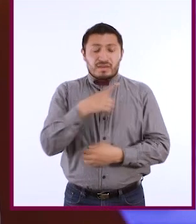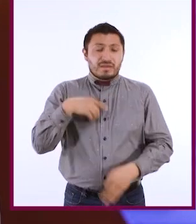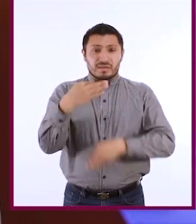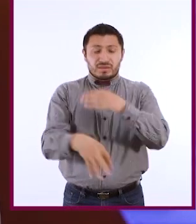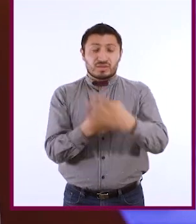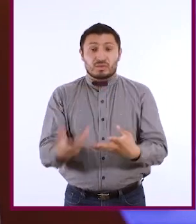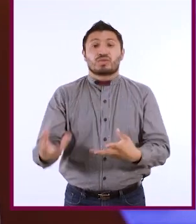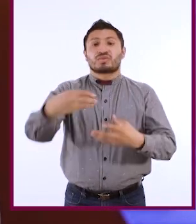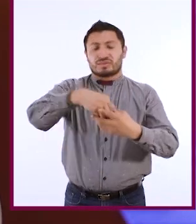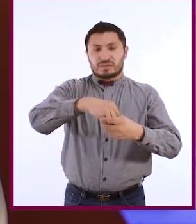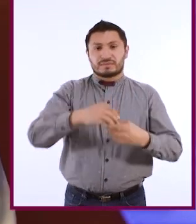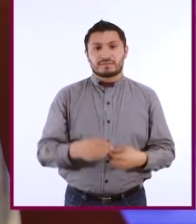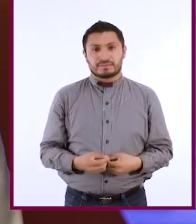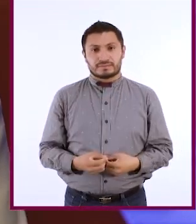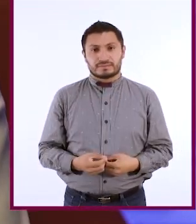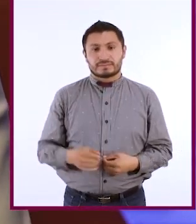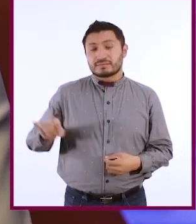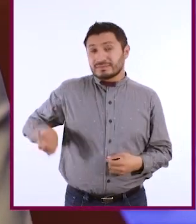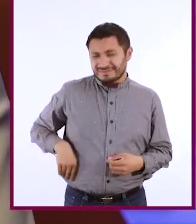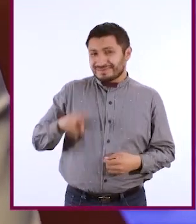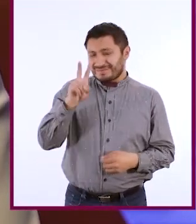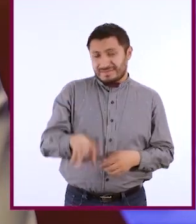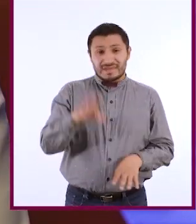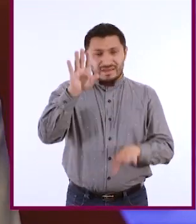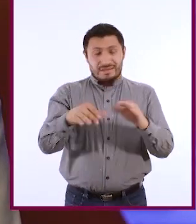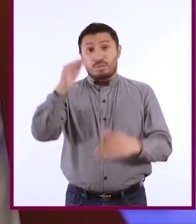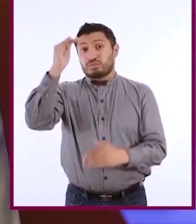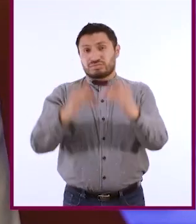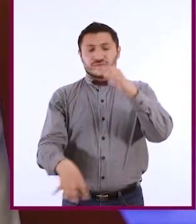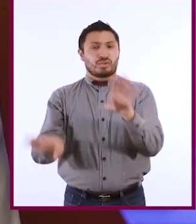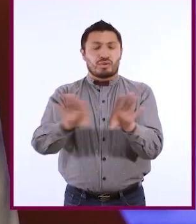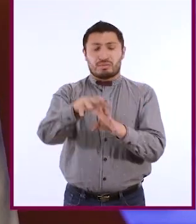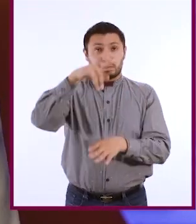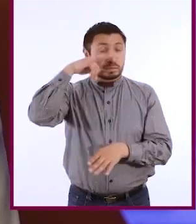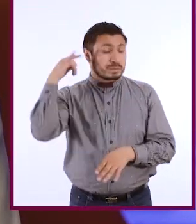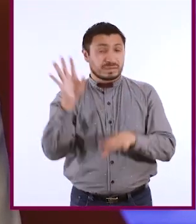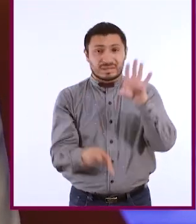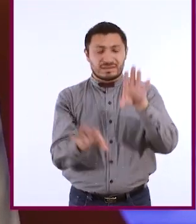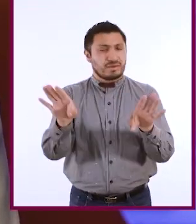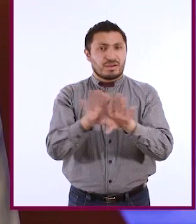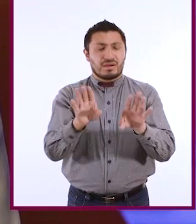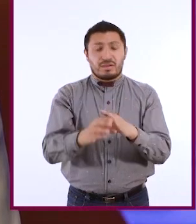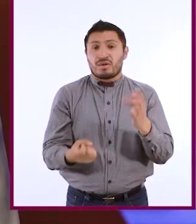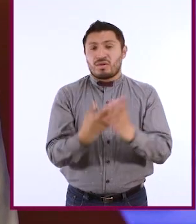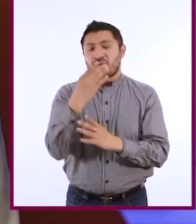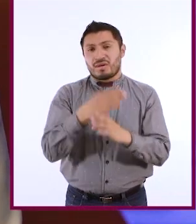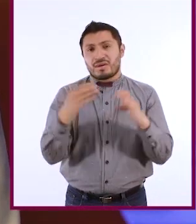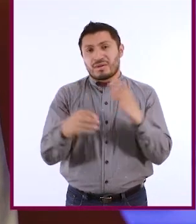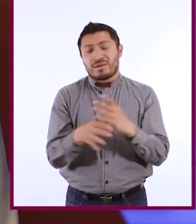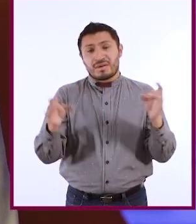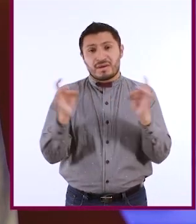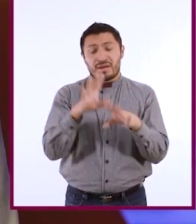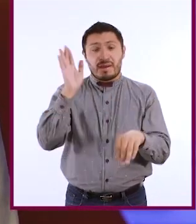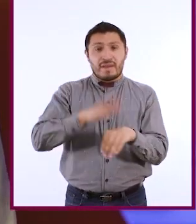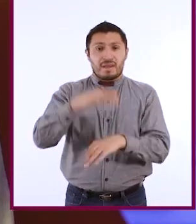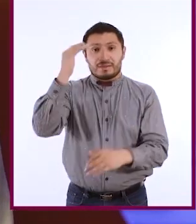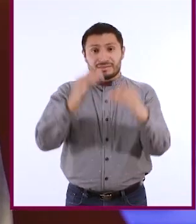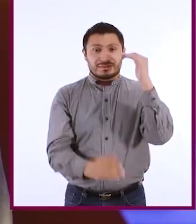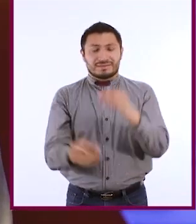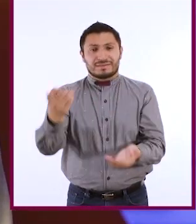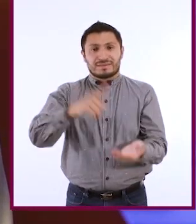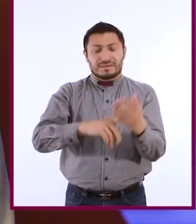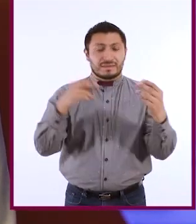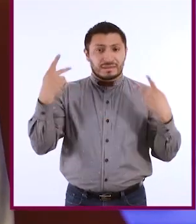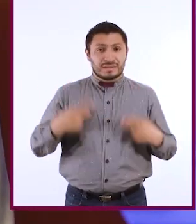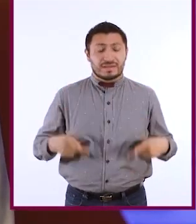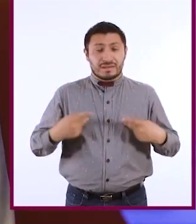Muy interesante, ¿no? A veces las desigualdades pasan desapercibidas. A veces nuevos hechos llegan a causar más desigualdades entre las